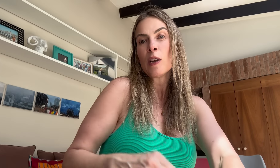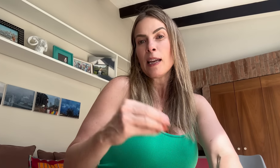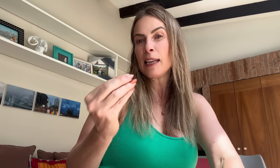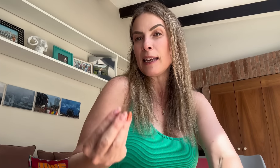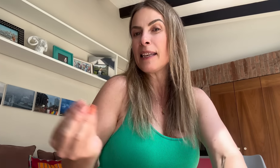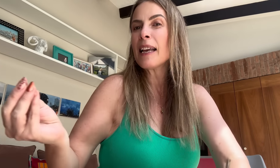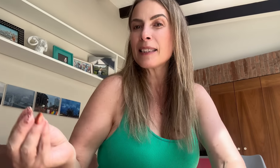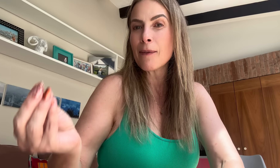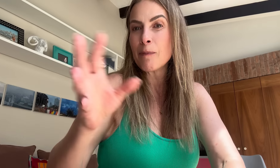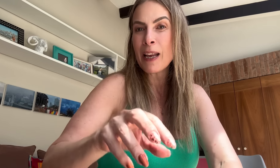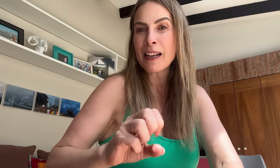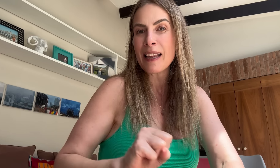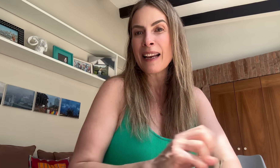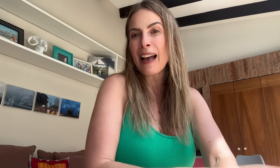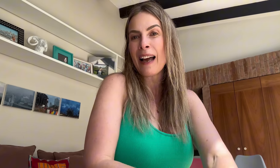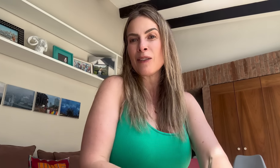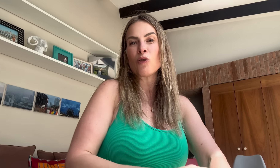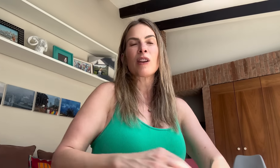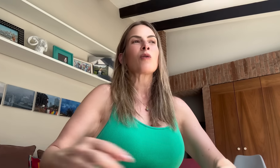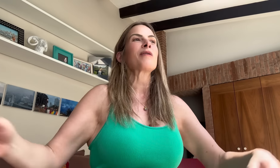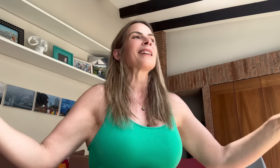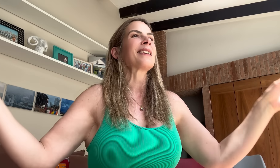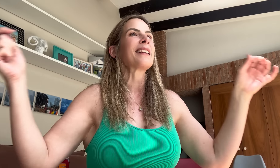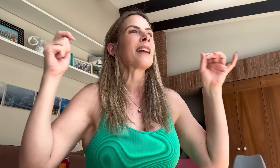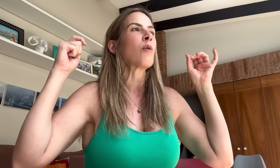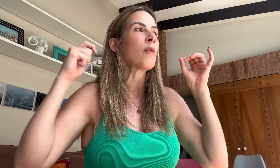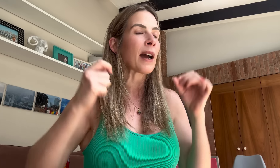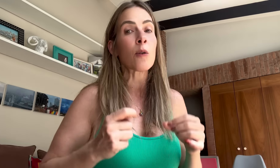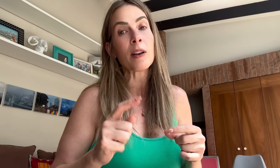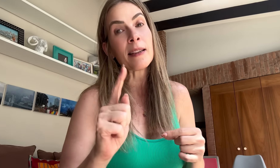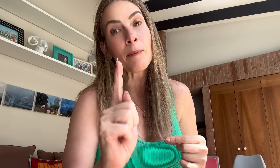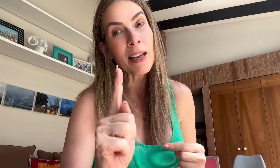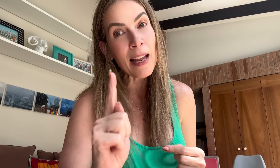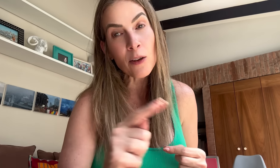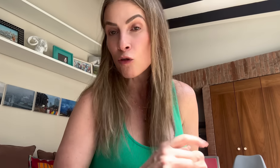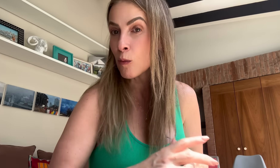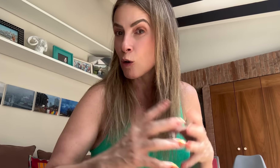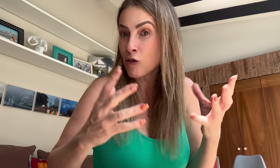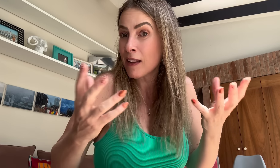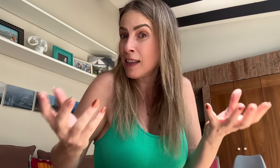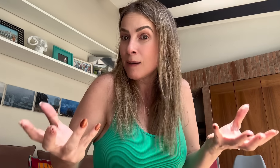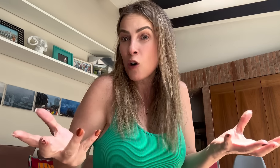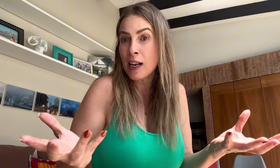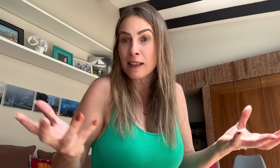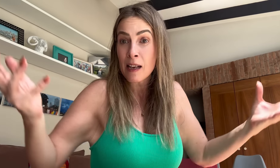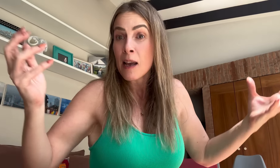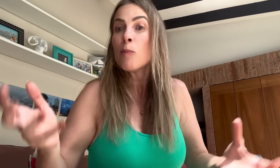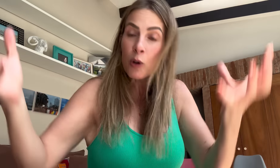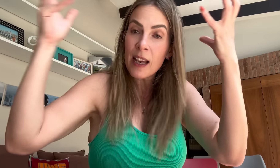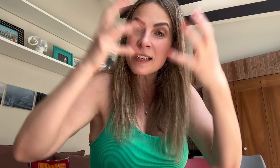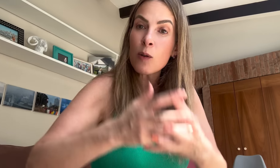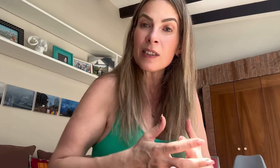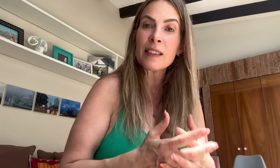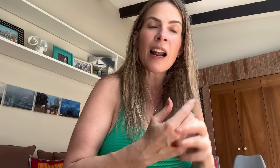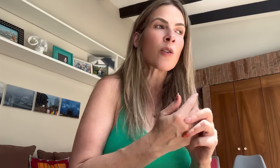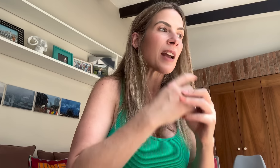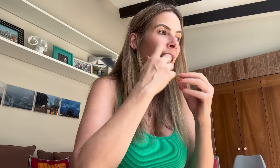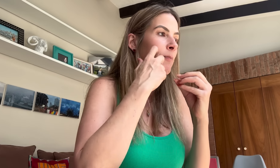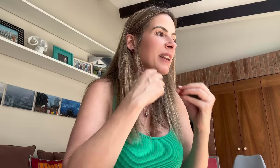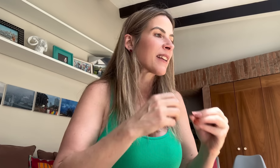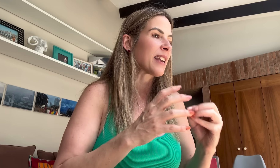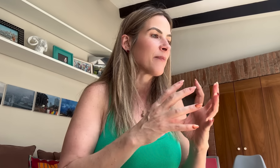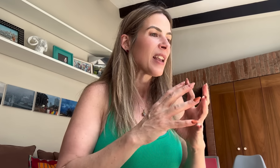gobierno, y ahí estaba el PRD encajándose con tal de tener un cargo, y también ellos como los antidemócratas, porque